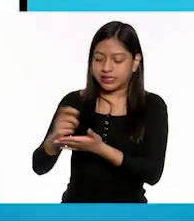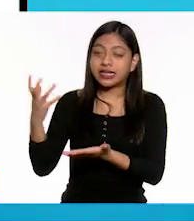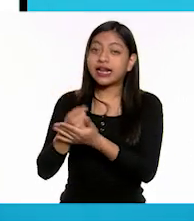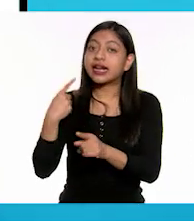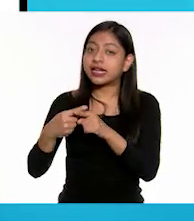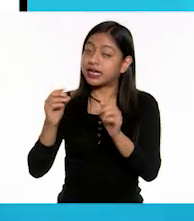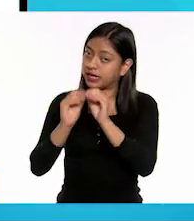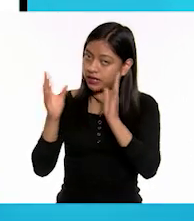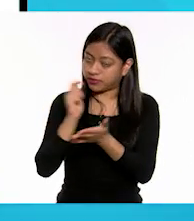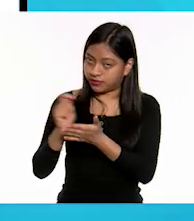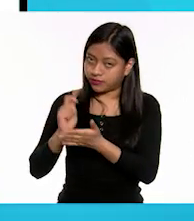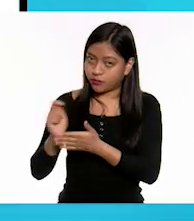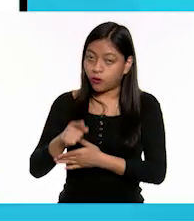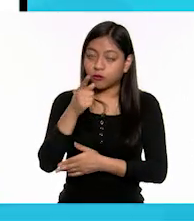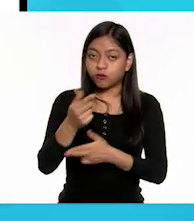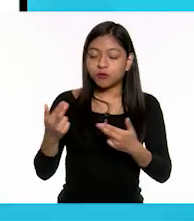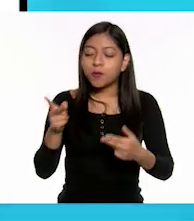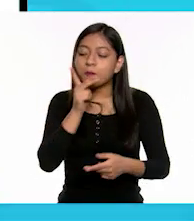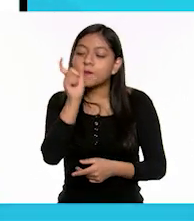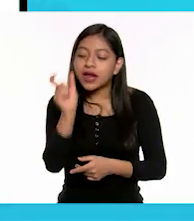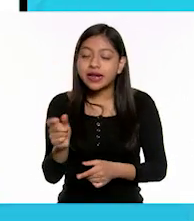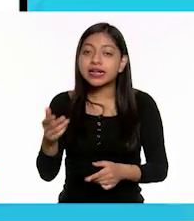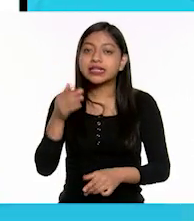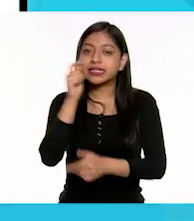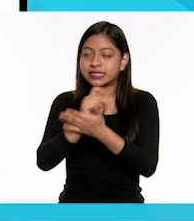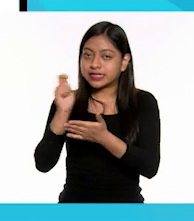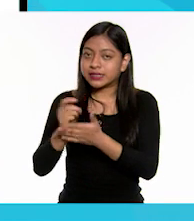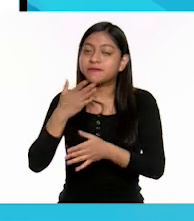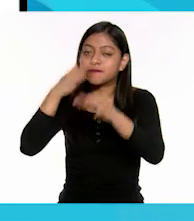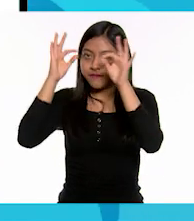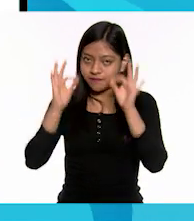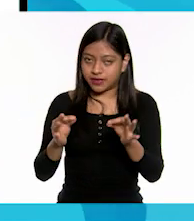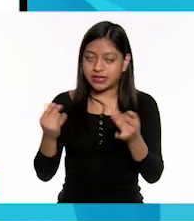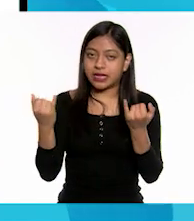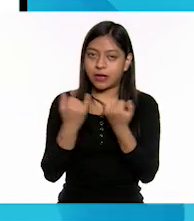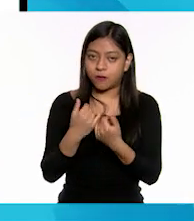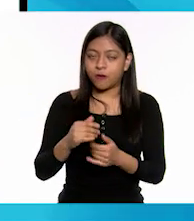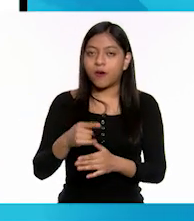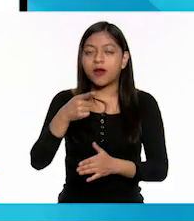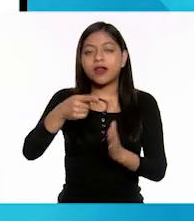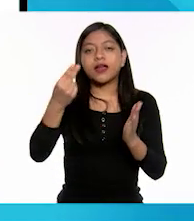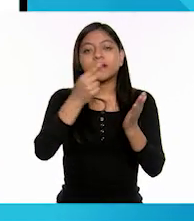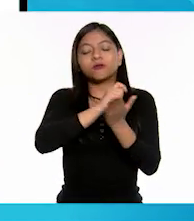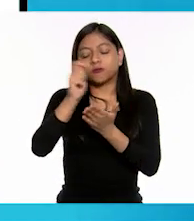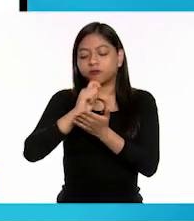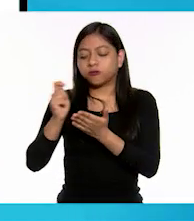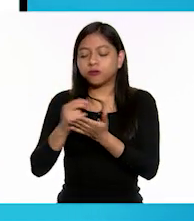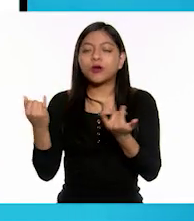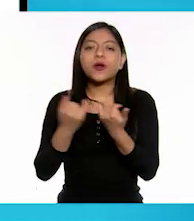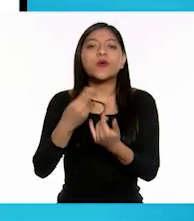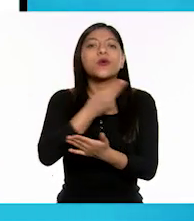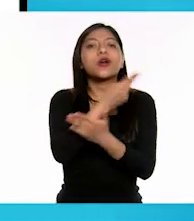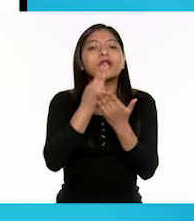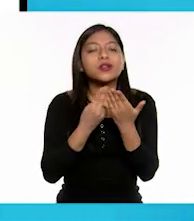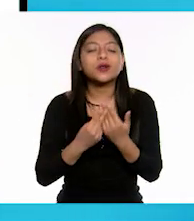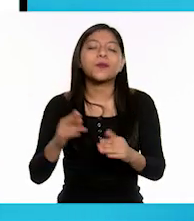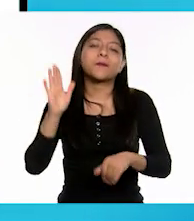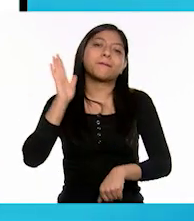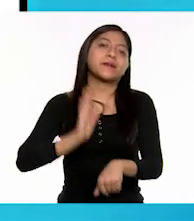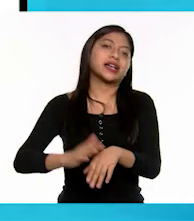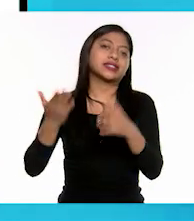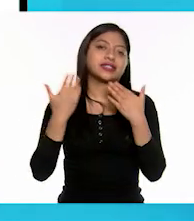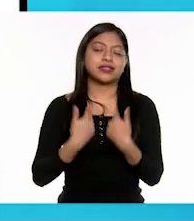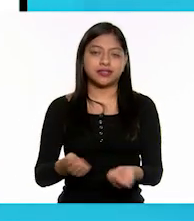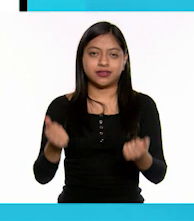ortografía escribe la versión final en una hoja ilustra la para que se vea más claro